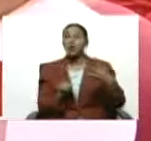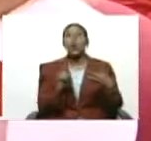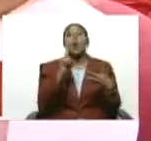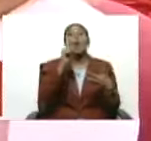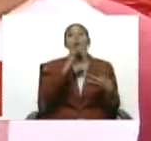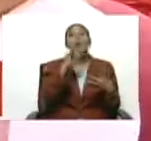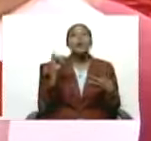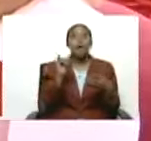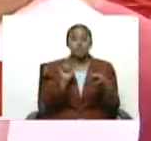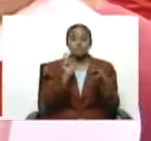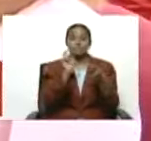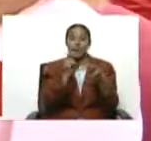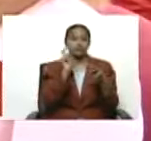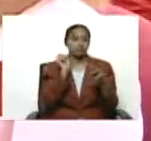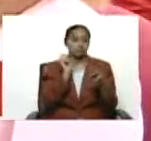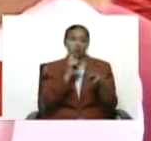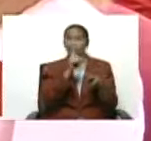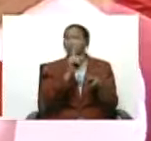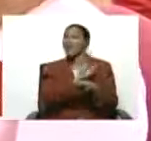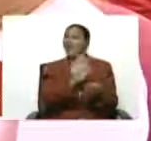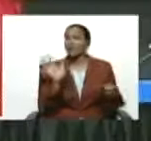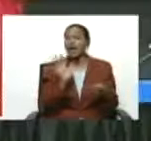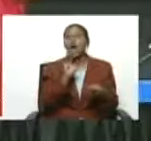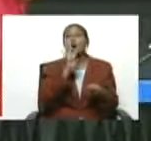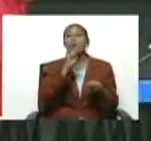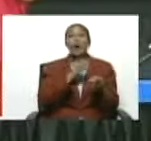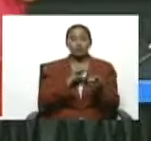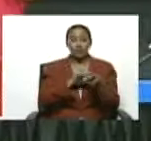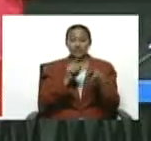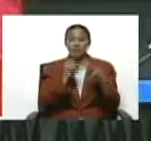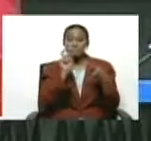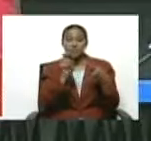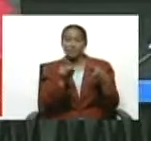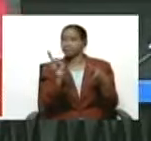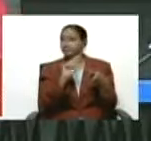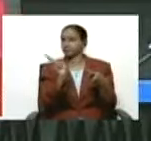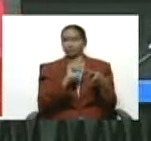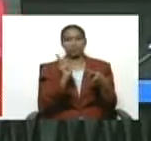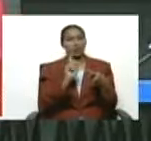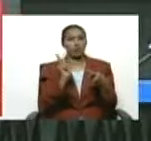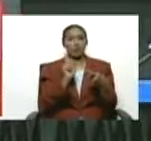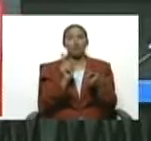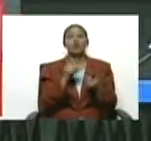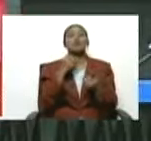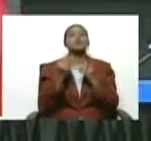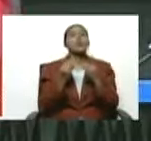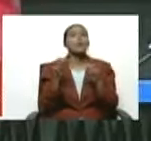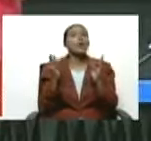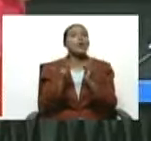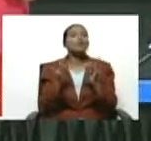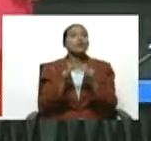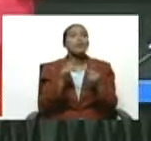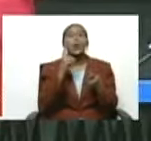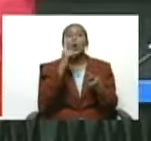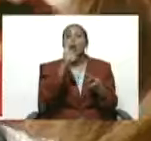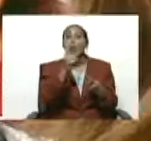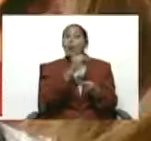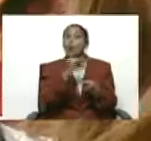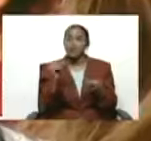lo contamos una sola vez. ¿Lo vamos a contactar una vez? No, lo vamos a